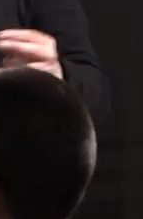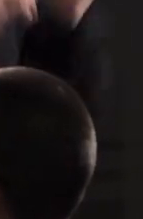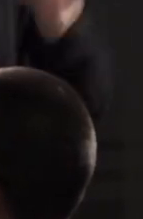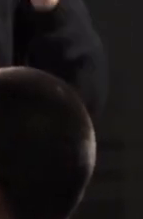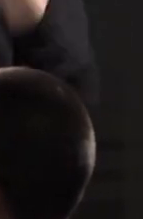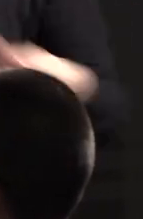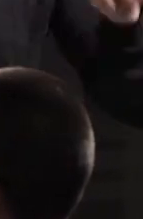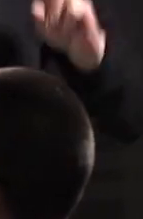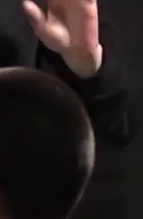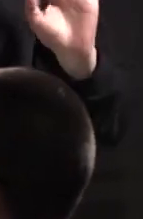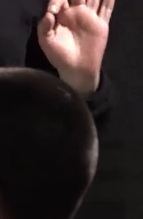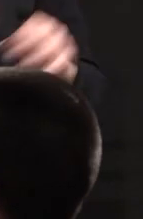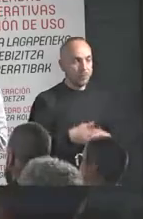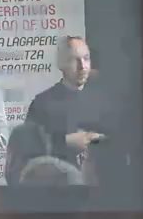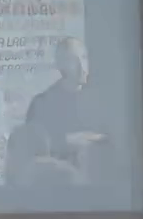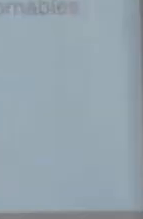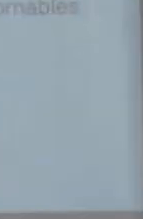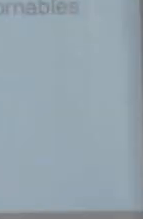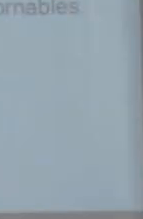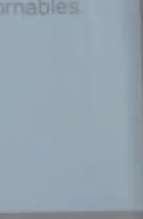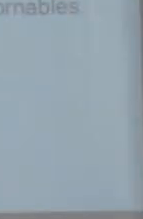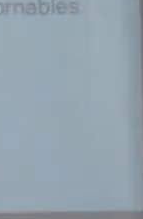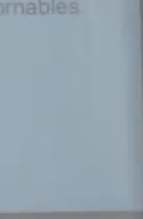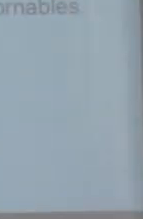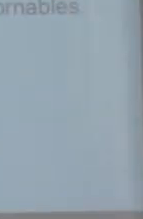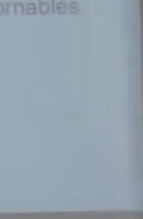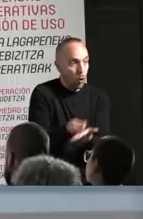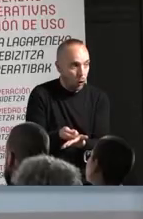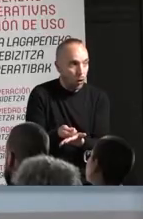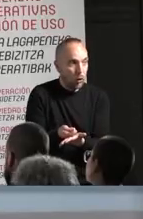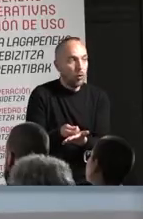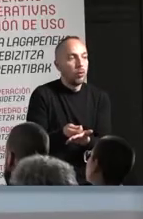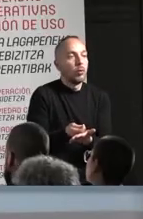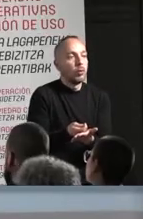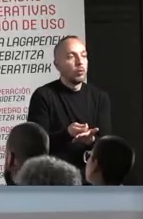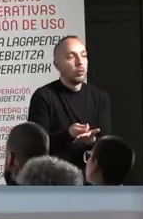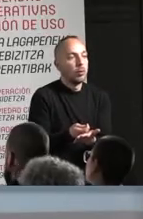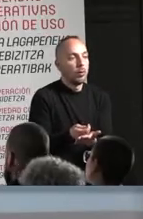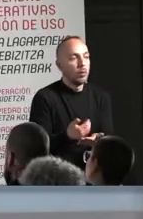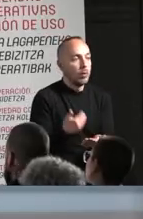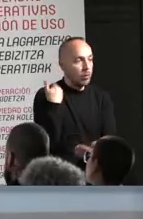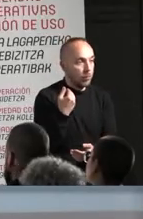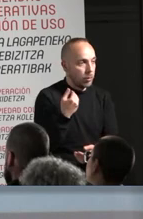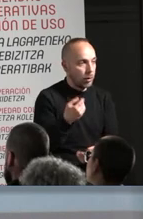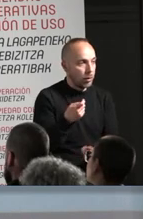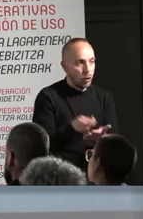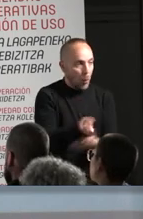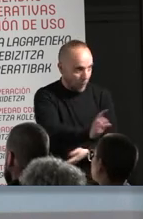Y garantía de impago de 5 cuotas, después me extenderé más en esto. Es muy difícil que